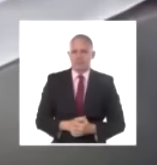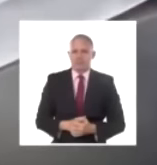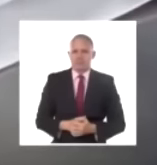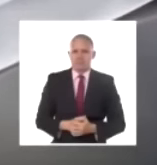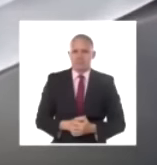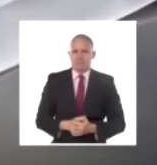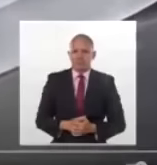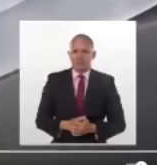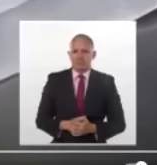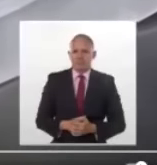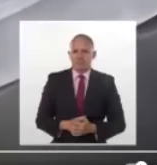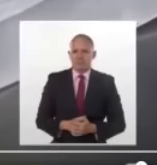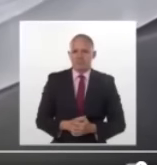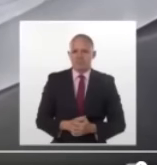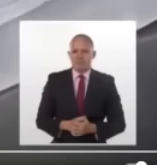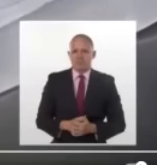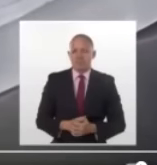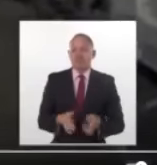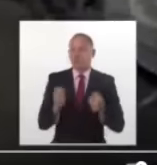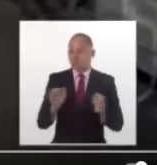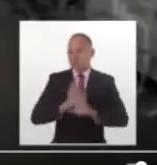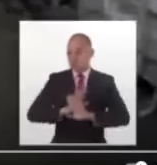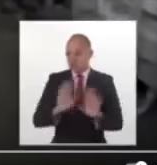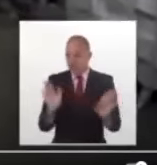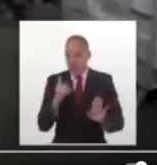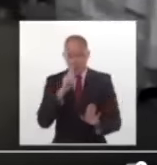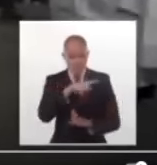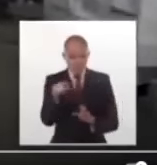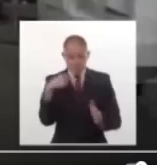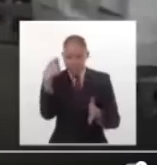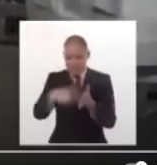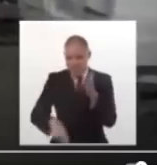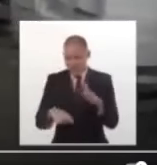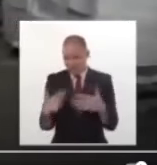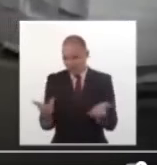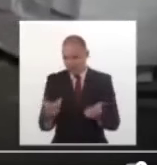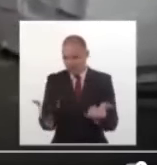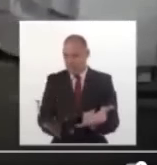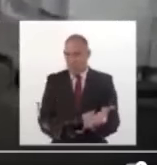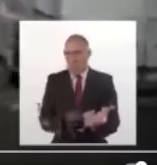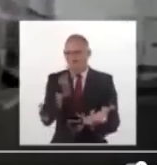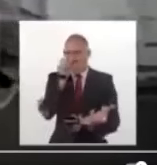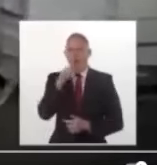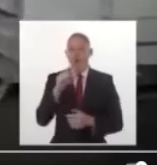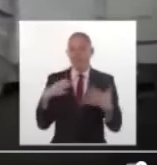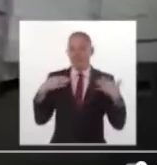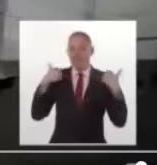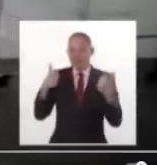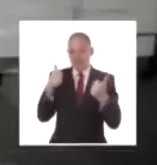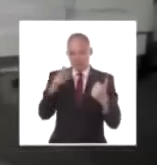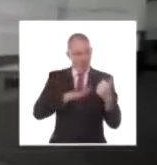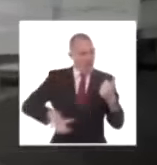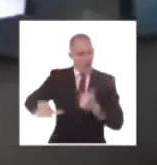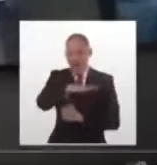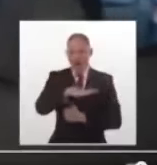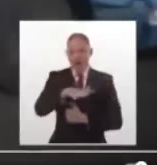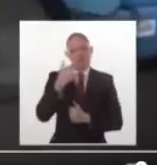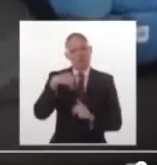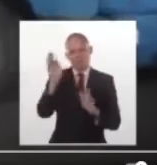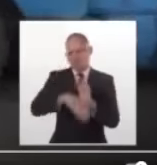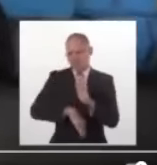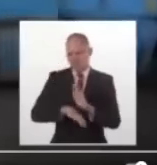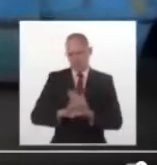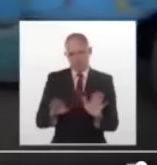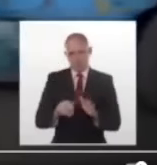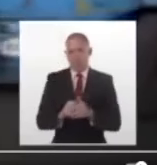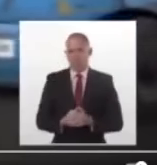Como resultado de las medidas aplicadas, fue separado de la entidad del director general y la dirección de la UEB Habana.